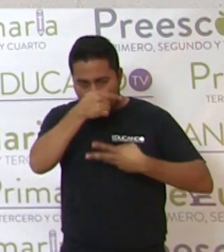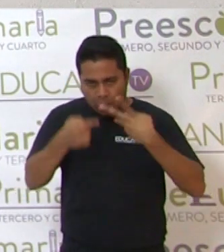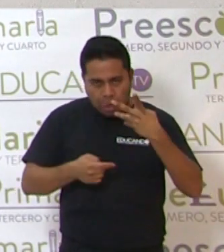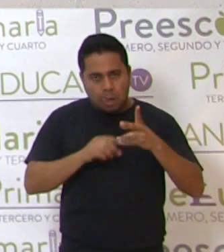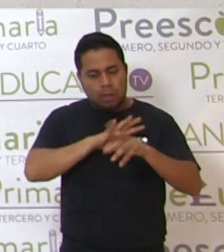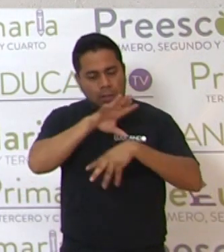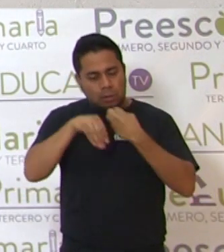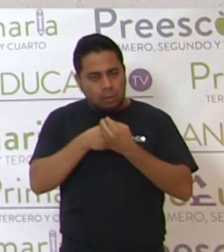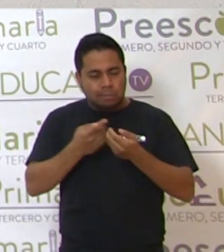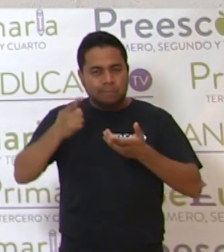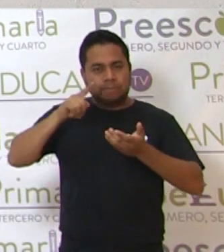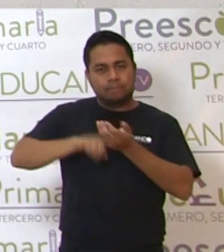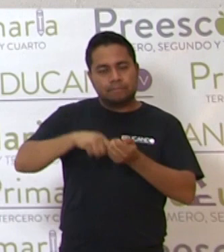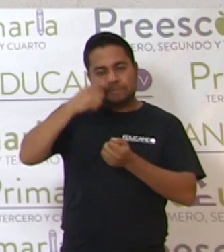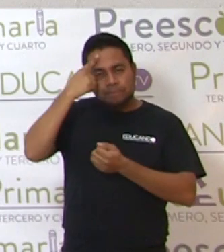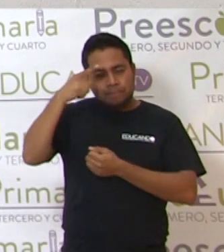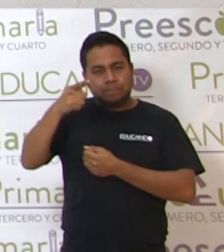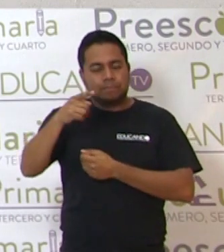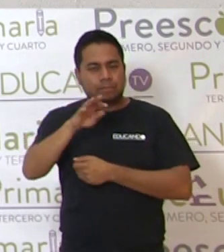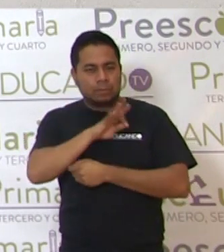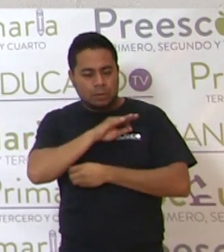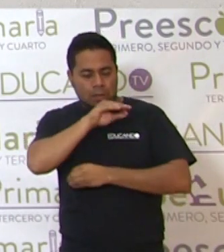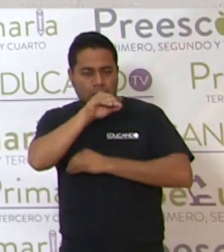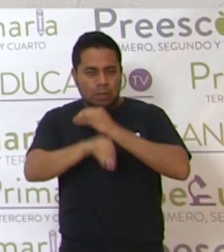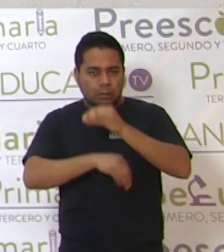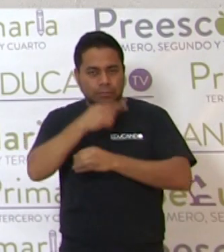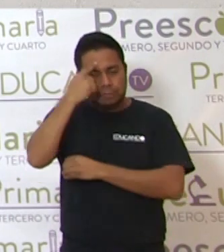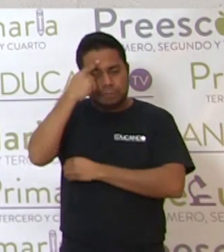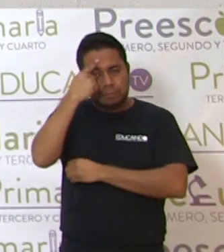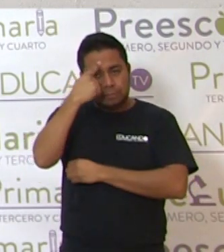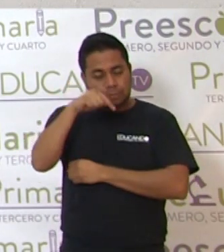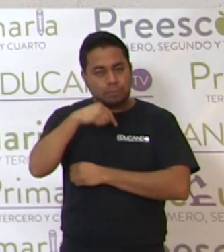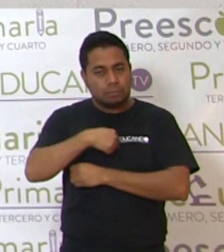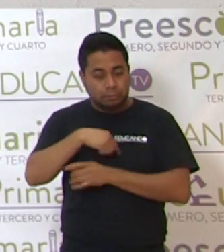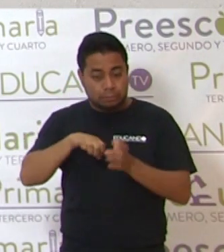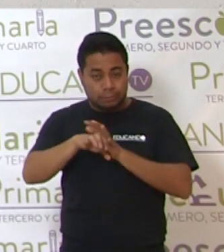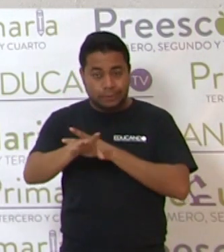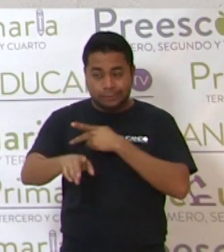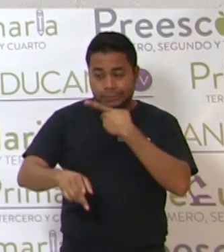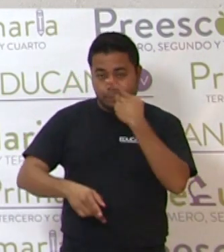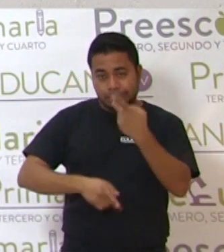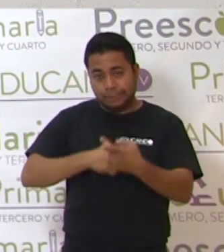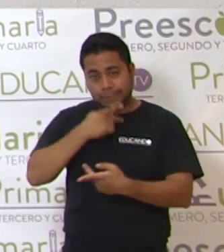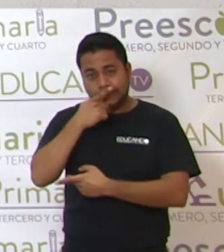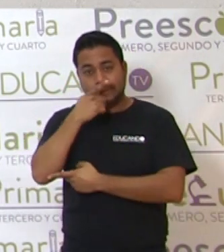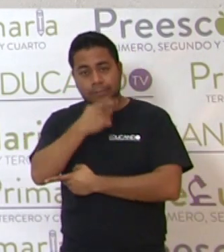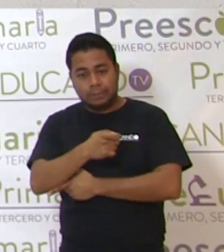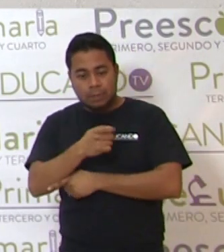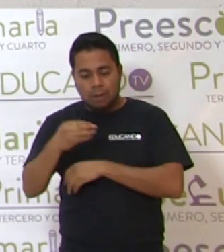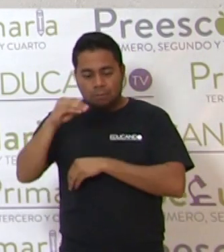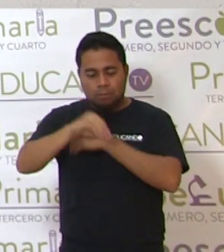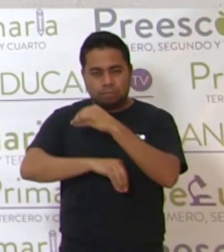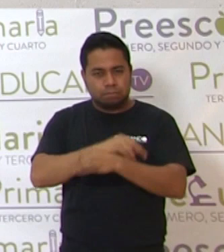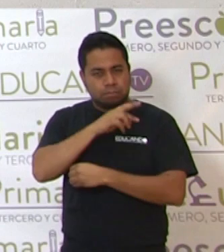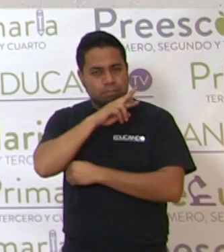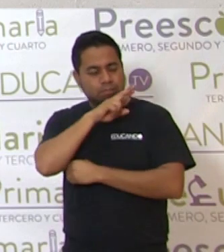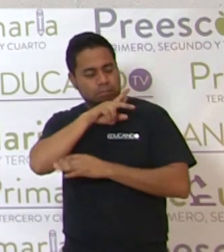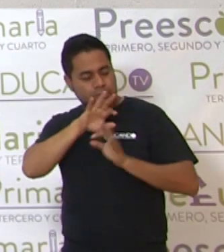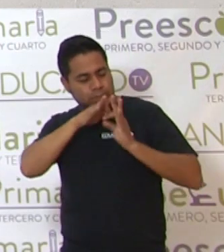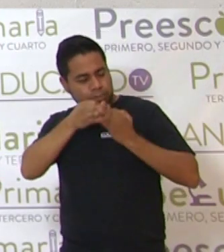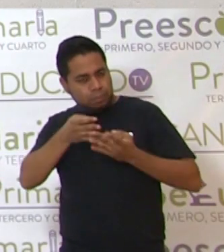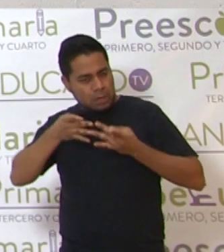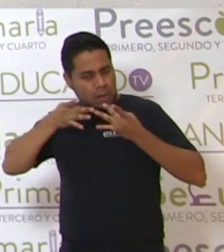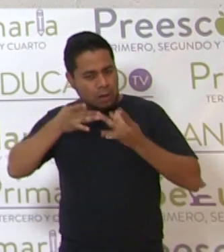las partes que nosotros podemos considerar para que nuestra poesía vaya saliendo de la mejor manera posible y